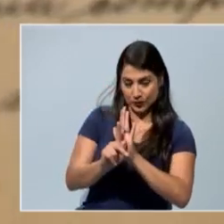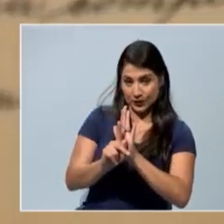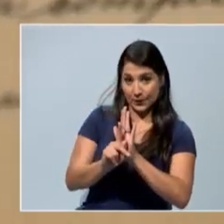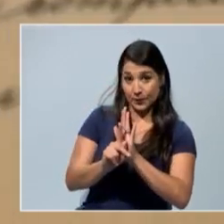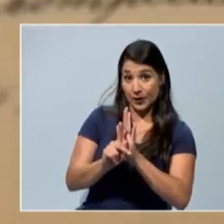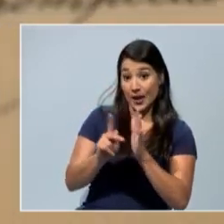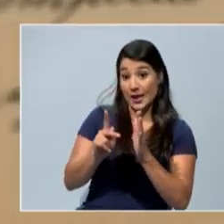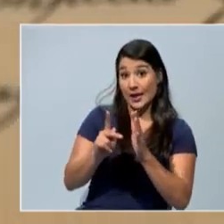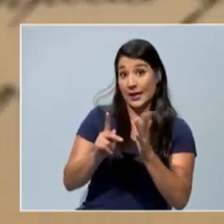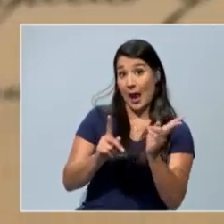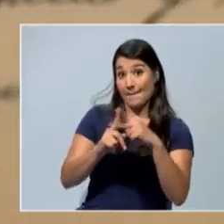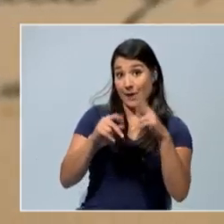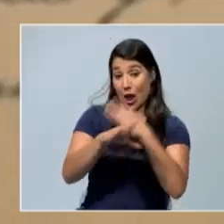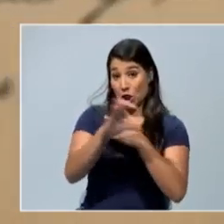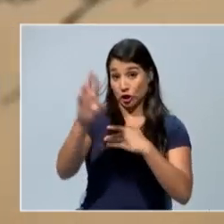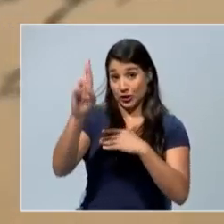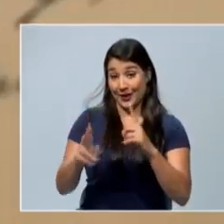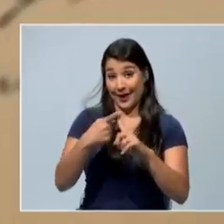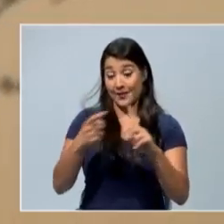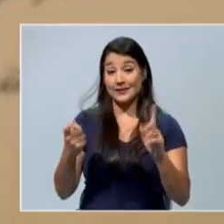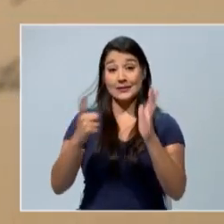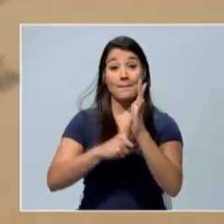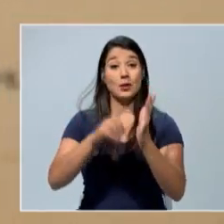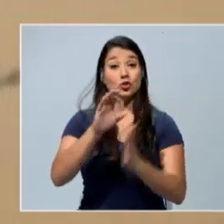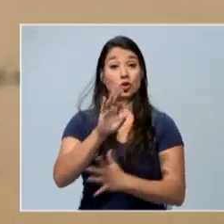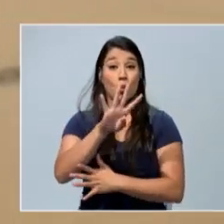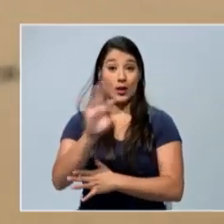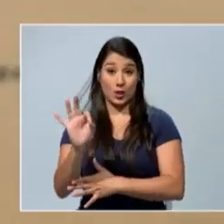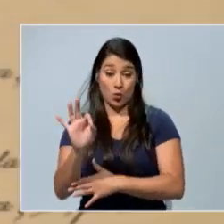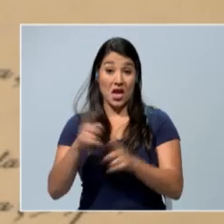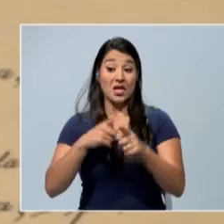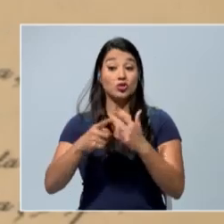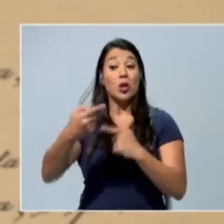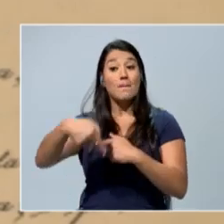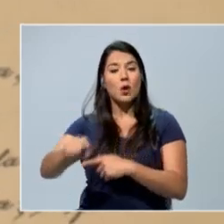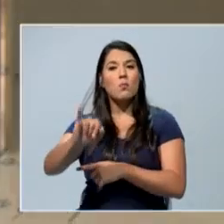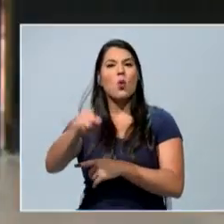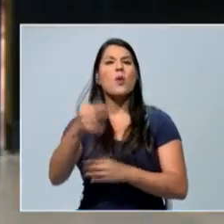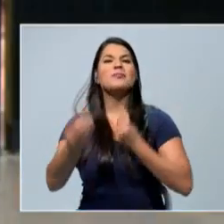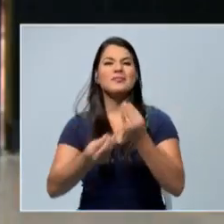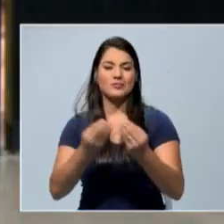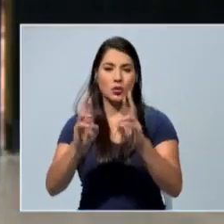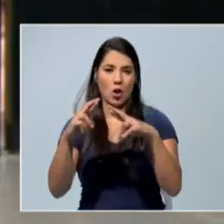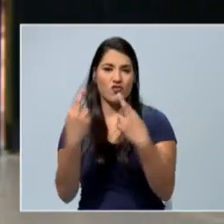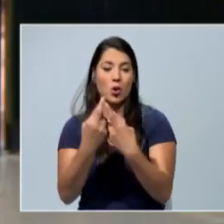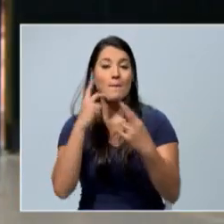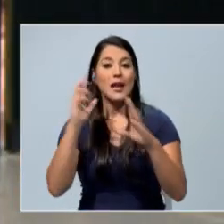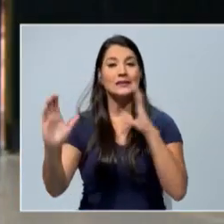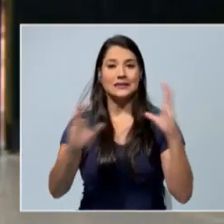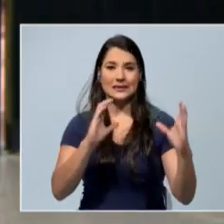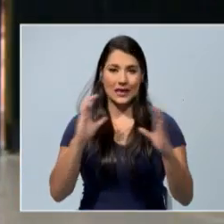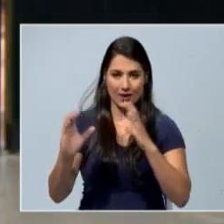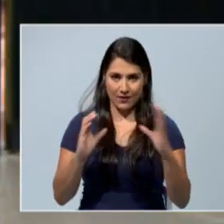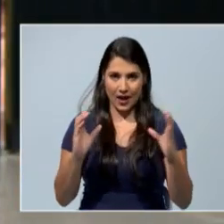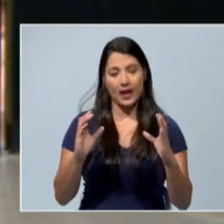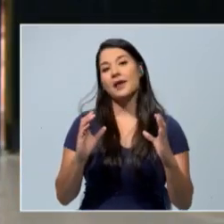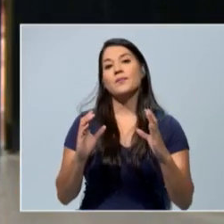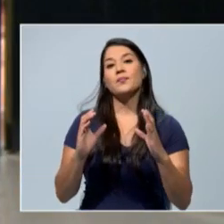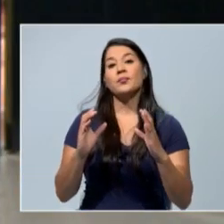que rige desde 1949. Repetimos, para el próximo jueves en esa sesión solemne está previsto con la participación de